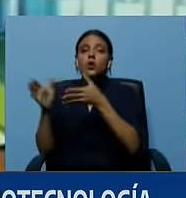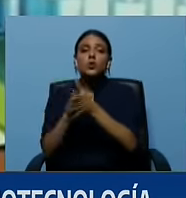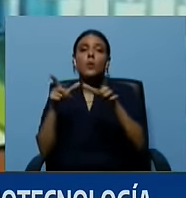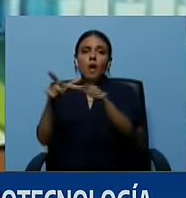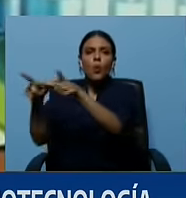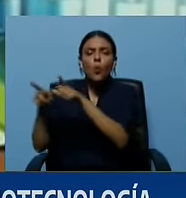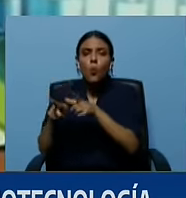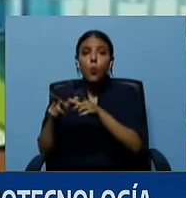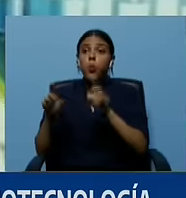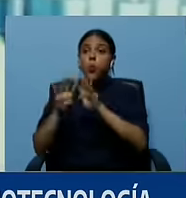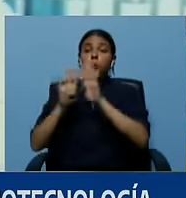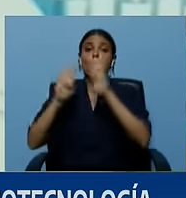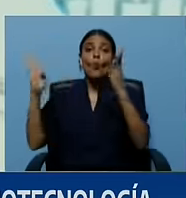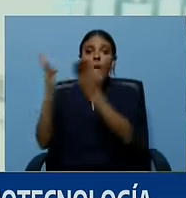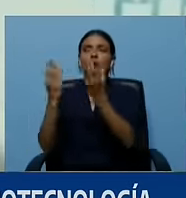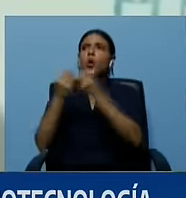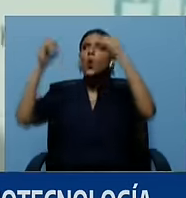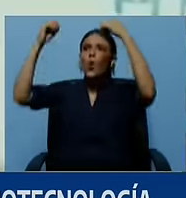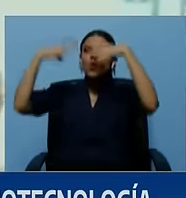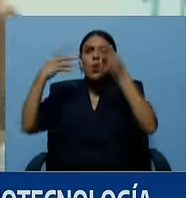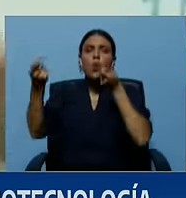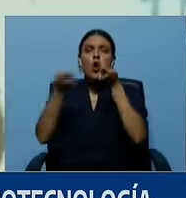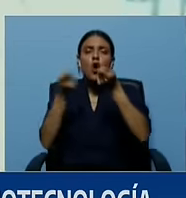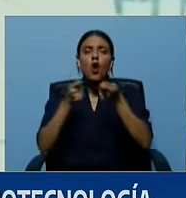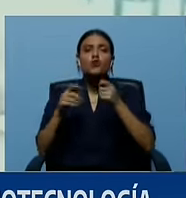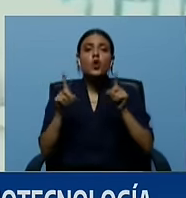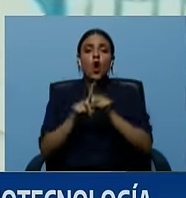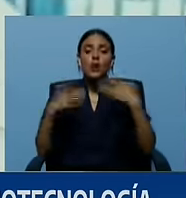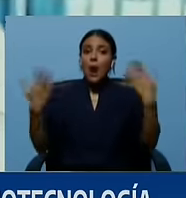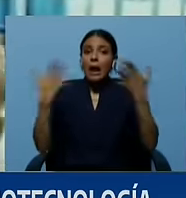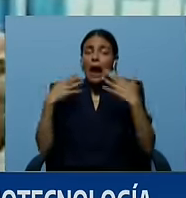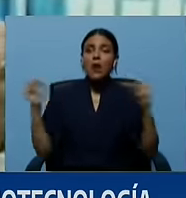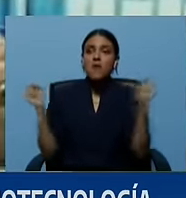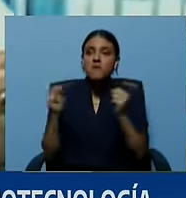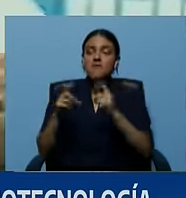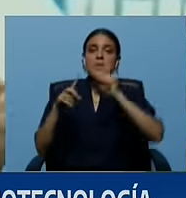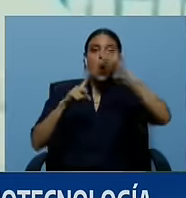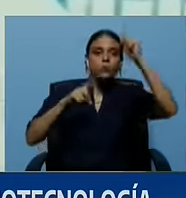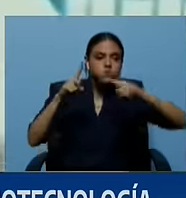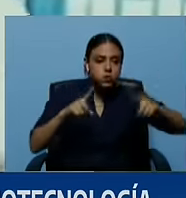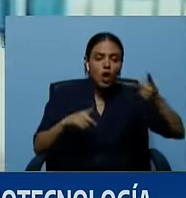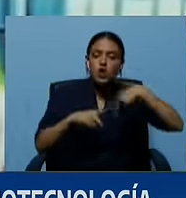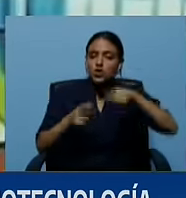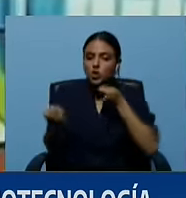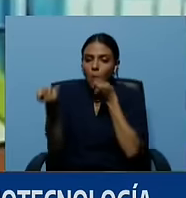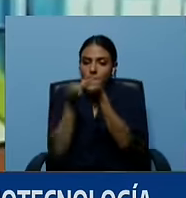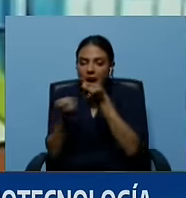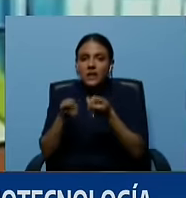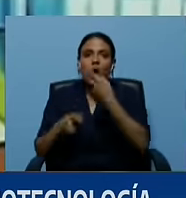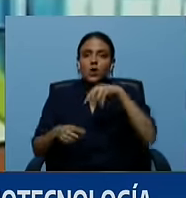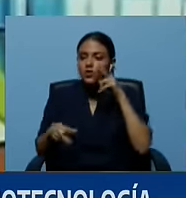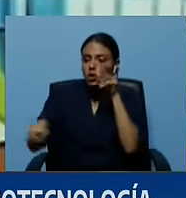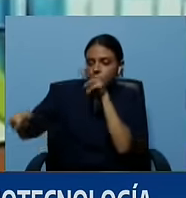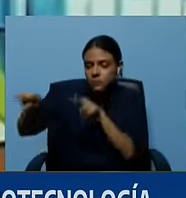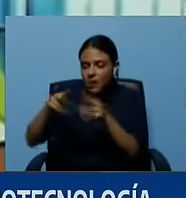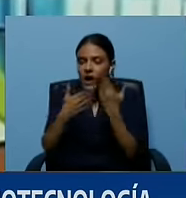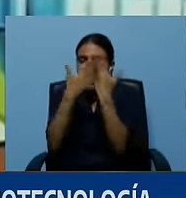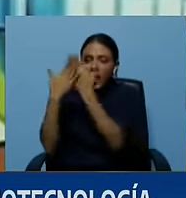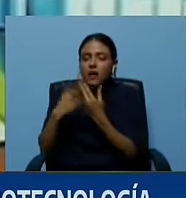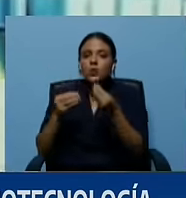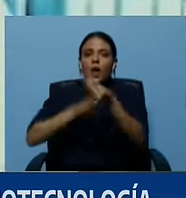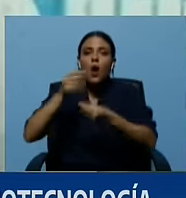luces, temperatura y control de humedad para un eficiente crecimiento y desarrollo de las